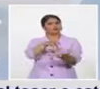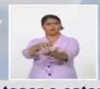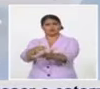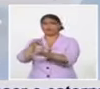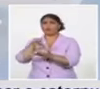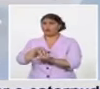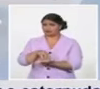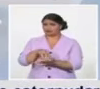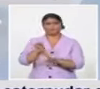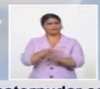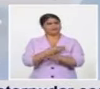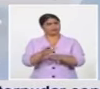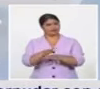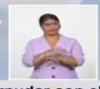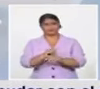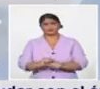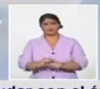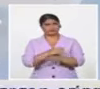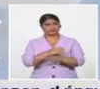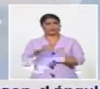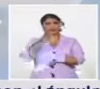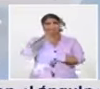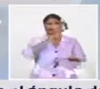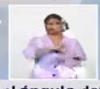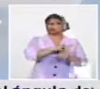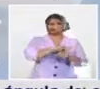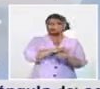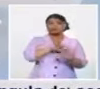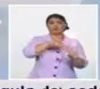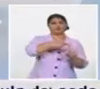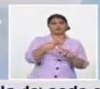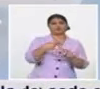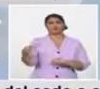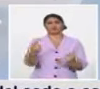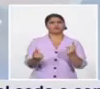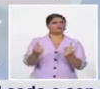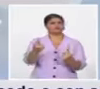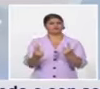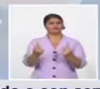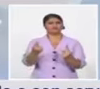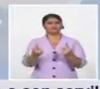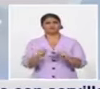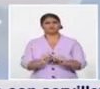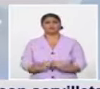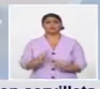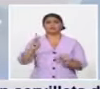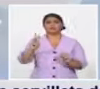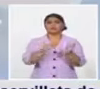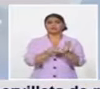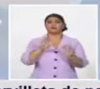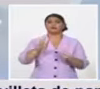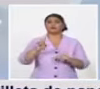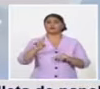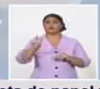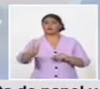elevada, sospechosos 3.492, en vigilancia